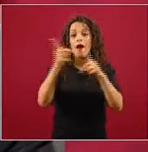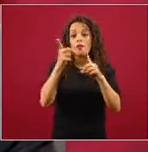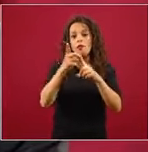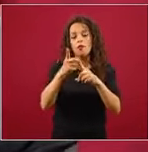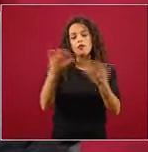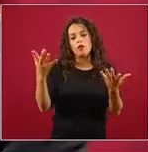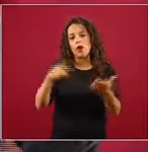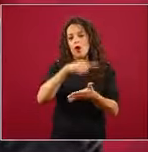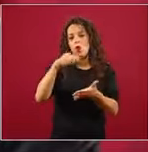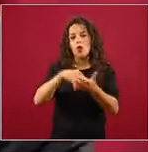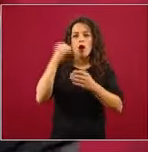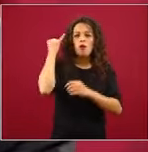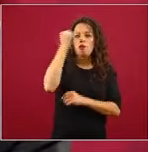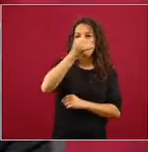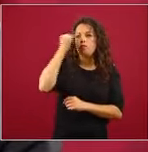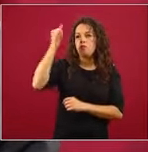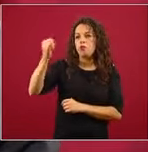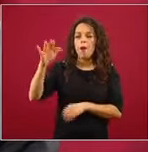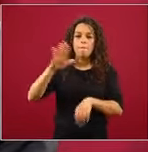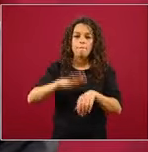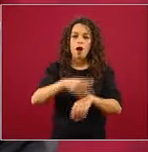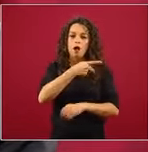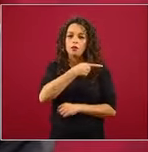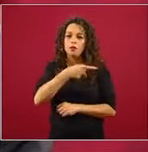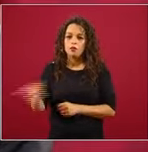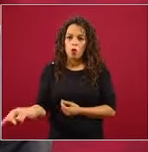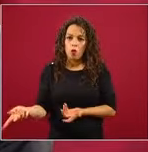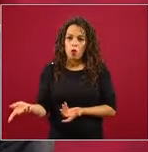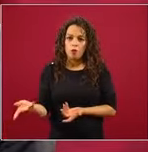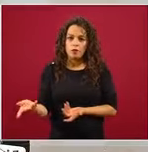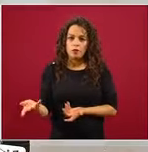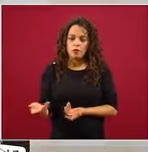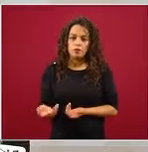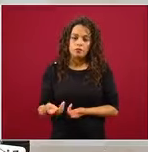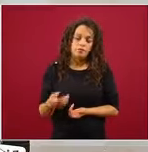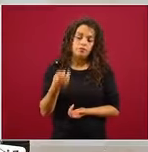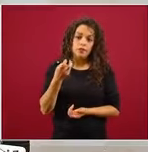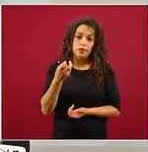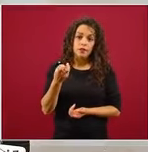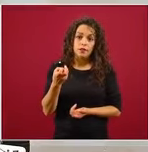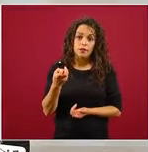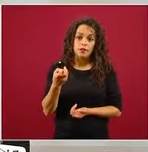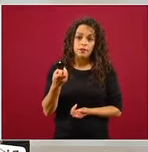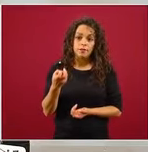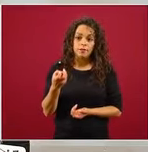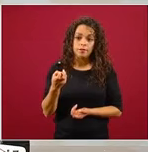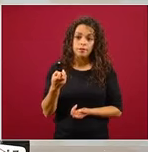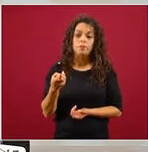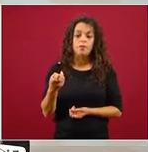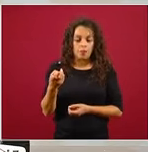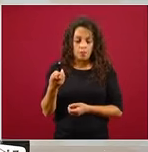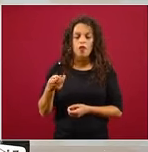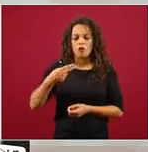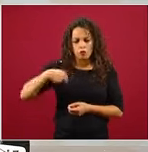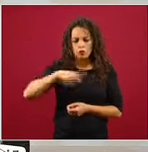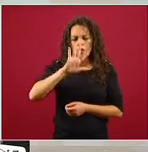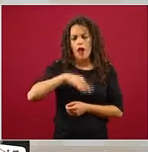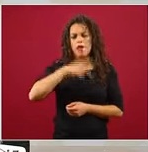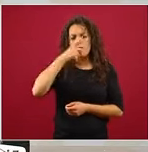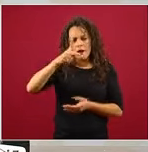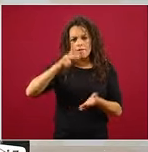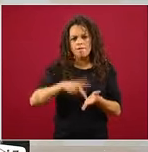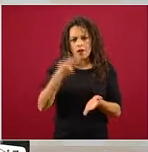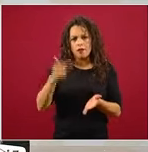adversas y progresivamente se desplazó a poblaciones rurales. En las poblaciones rurales, también lo hemos dicho muchas veces, el